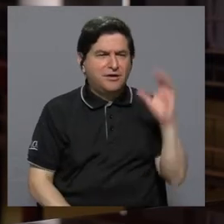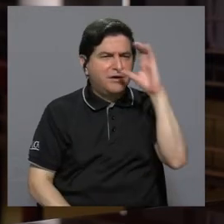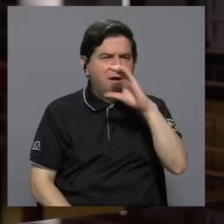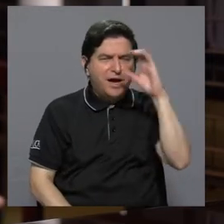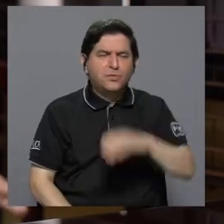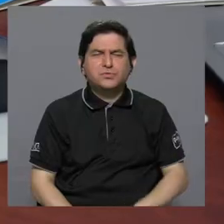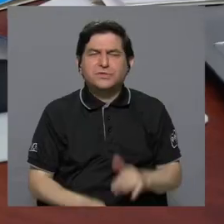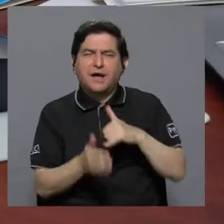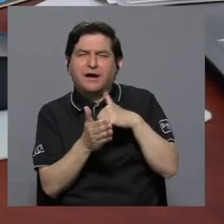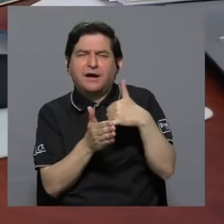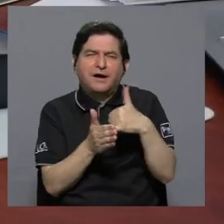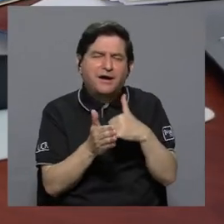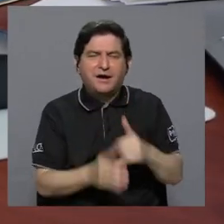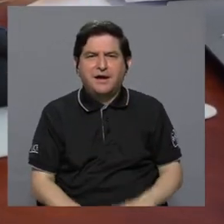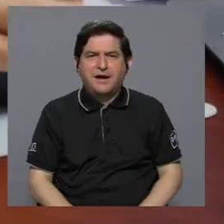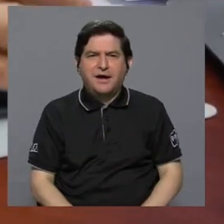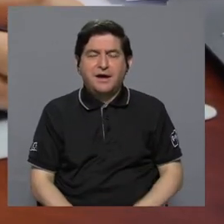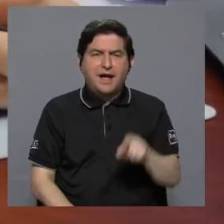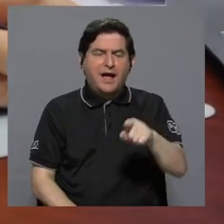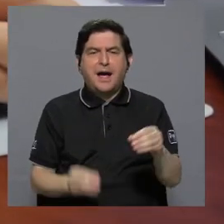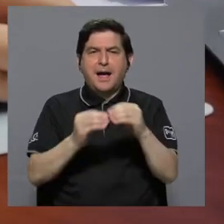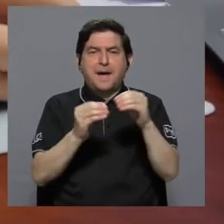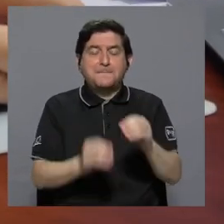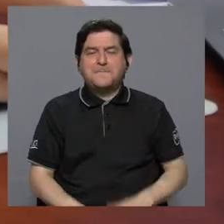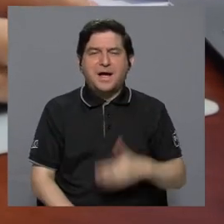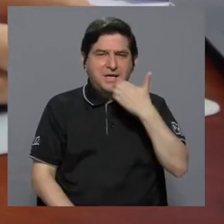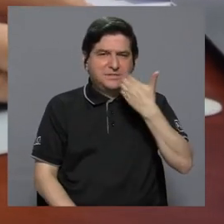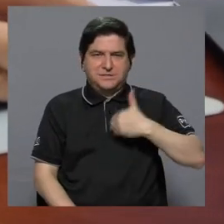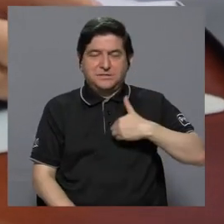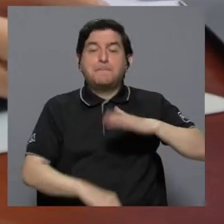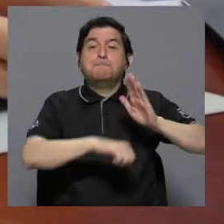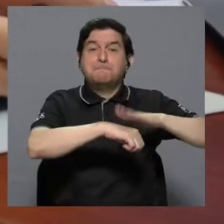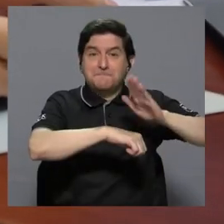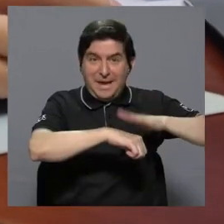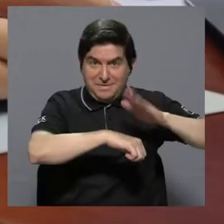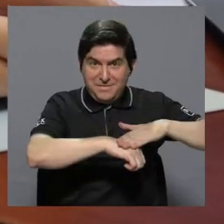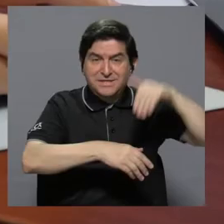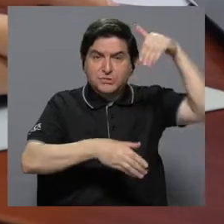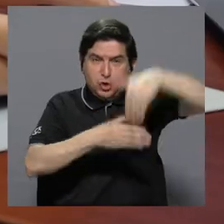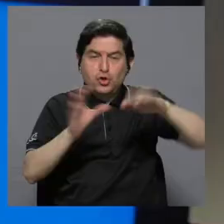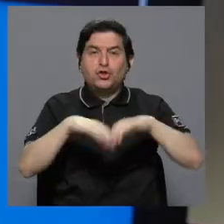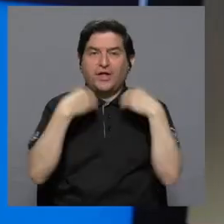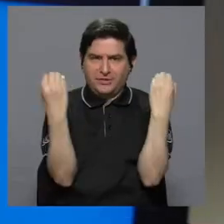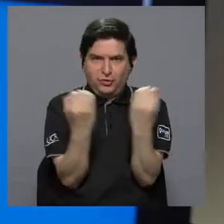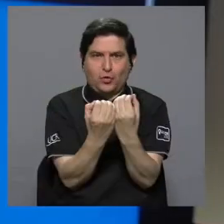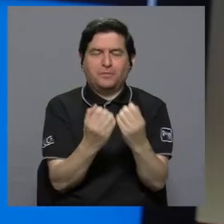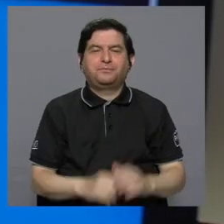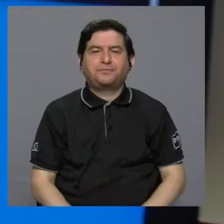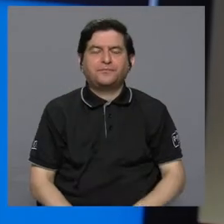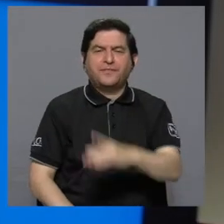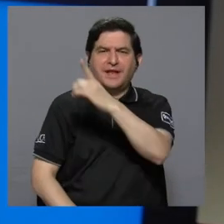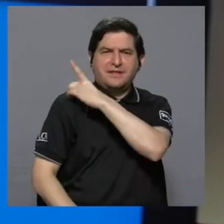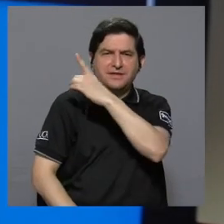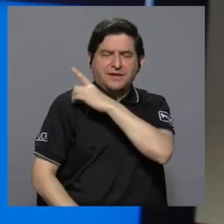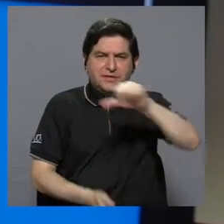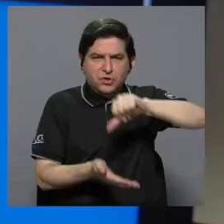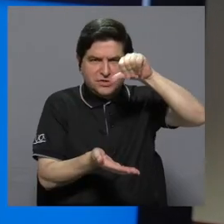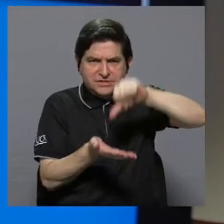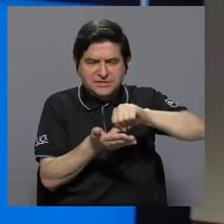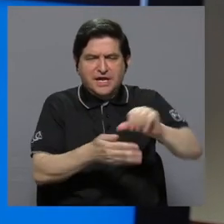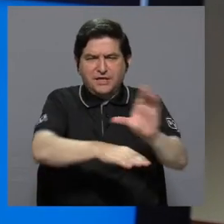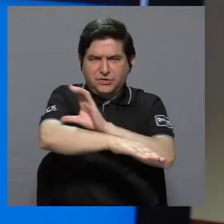buscar vulnerabilidades, elevación de privilegios, es decir, tener permisos dentro de la organización. El director del Centro